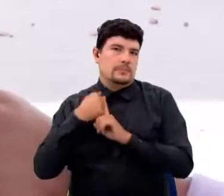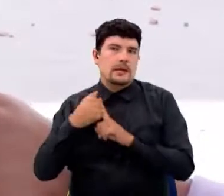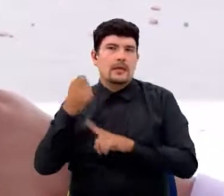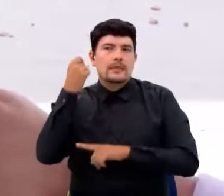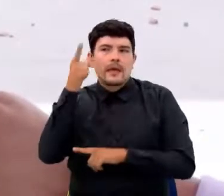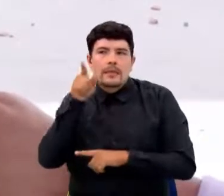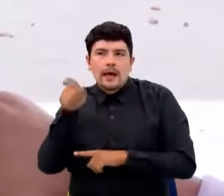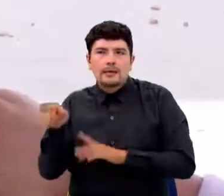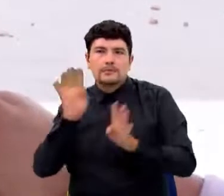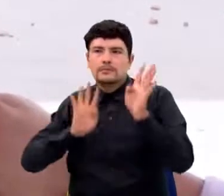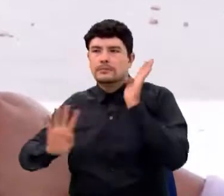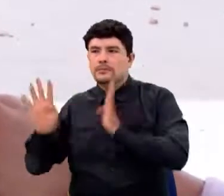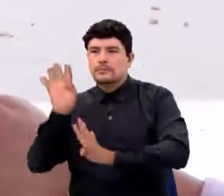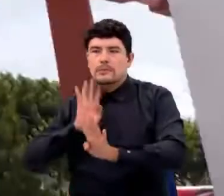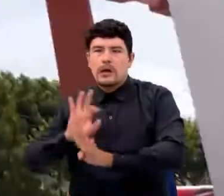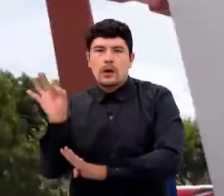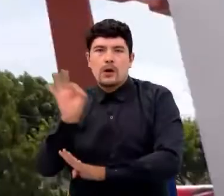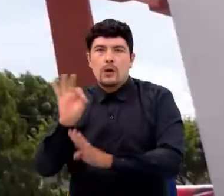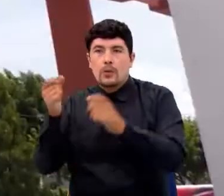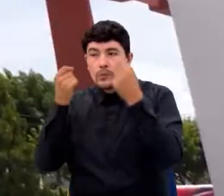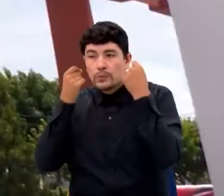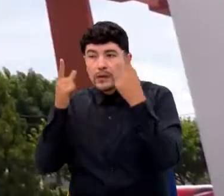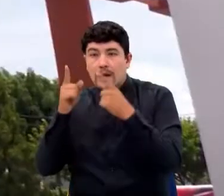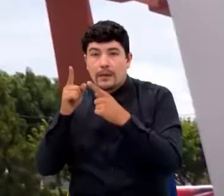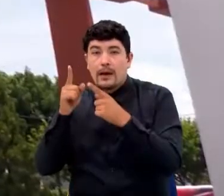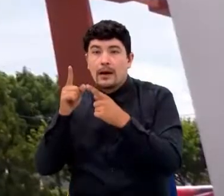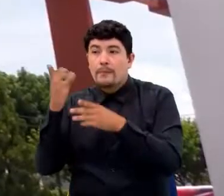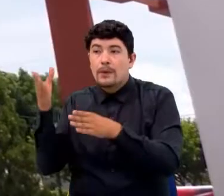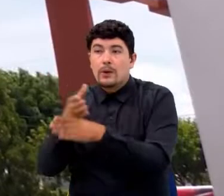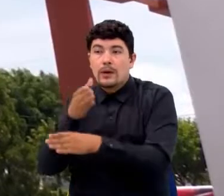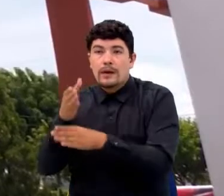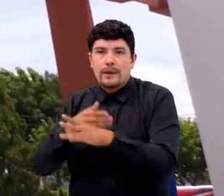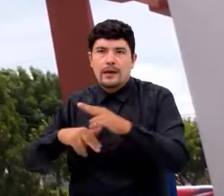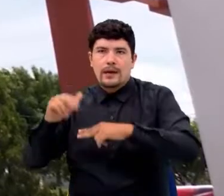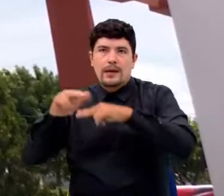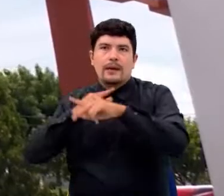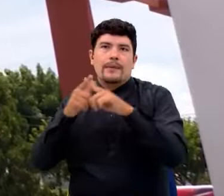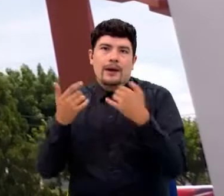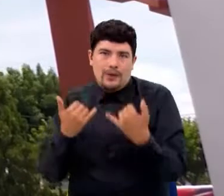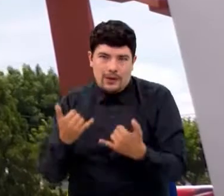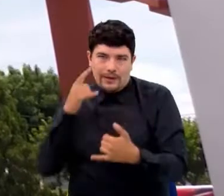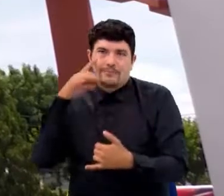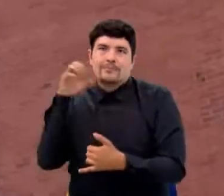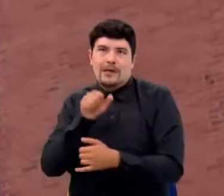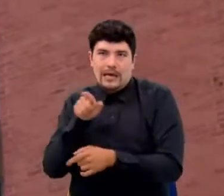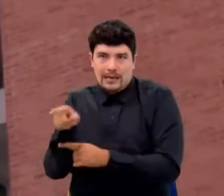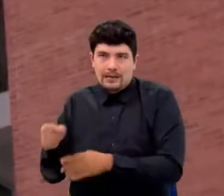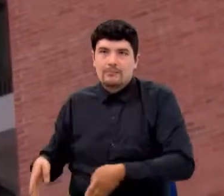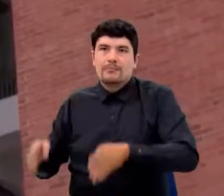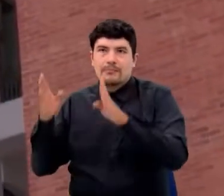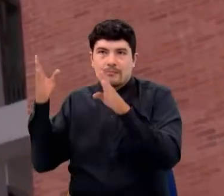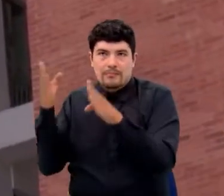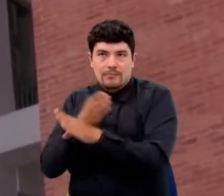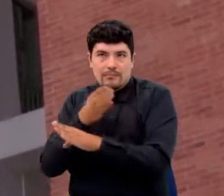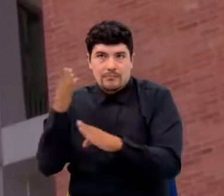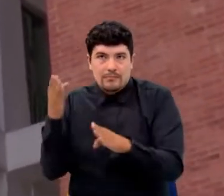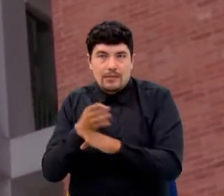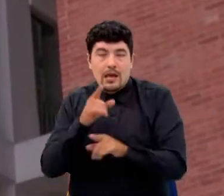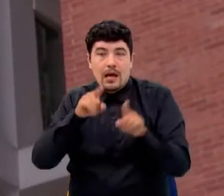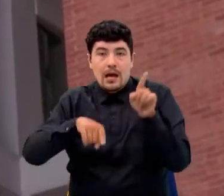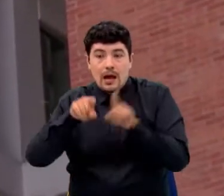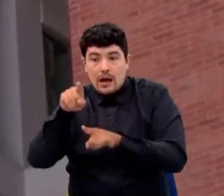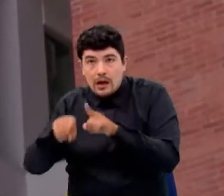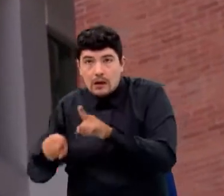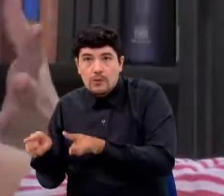acabados y no un tema de vicio de construcción, como hoy en día es más que evidente. Igual, aún quedan algunos